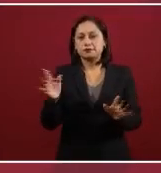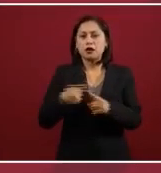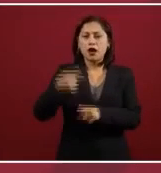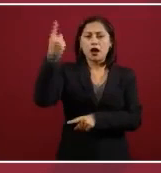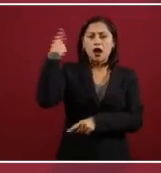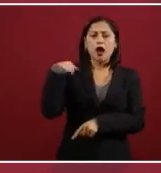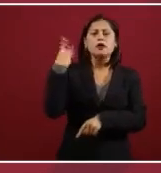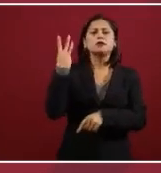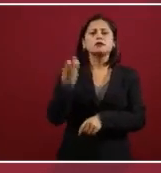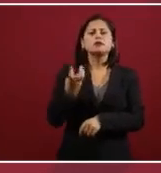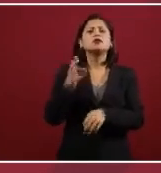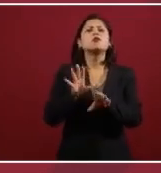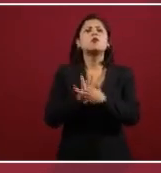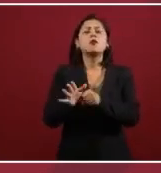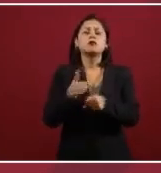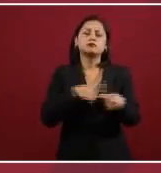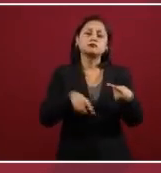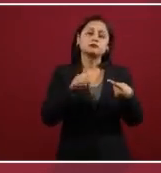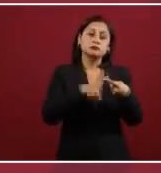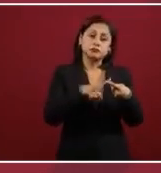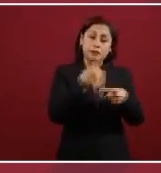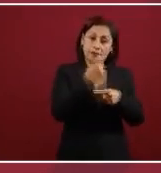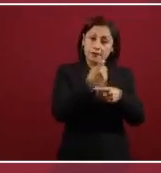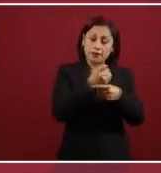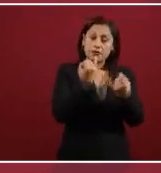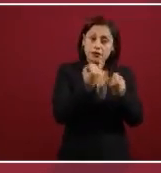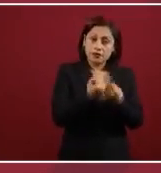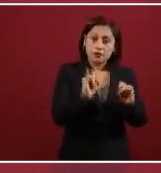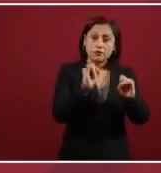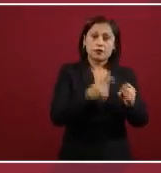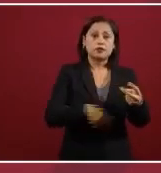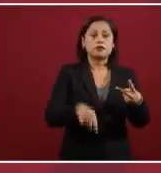de independencia nacional,